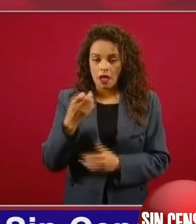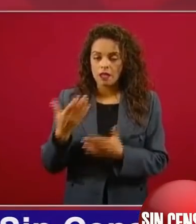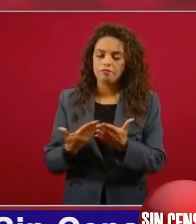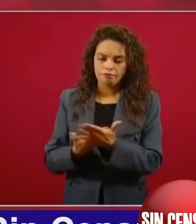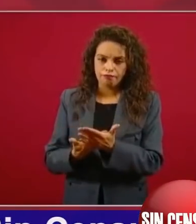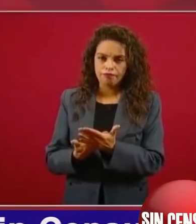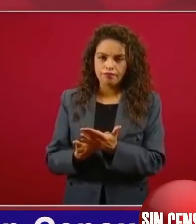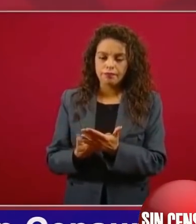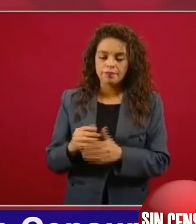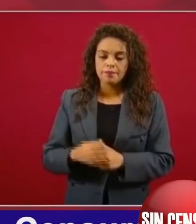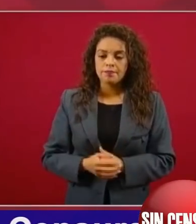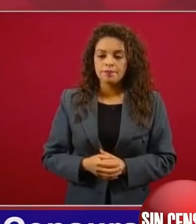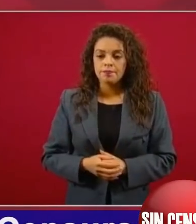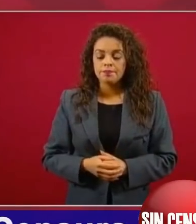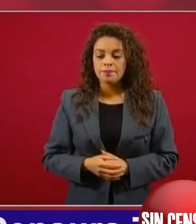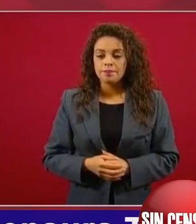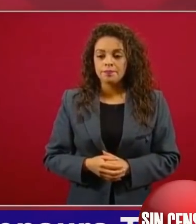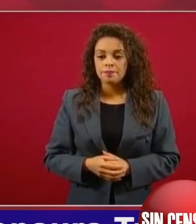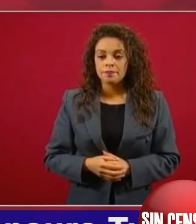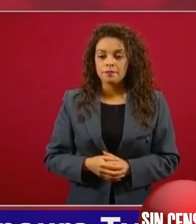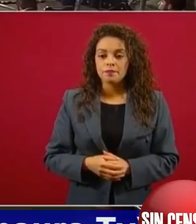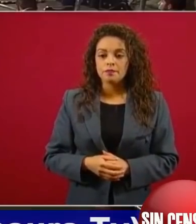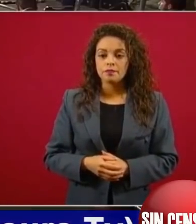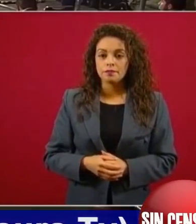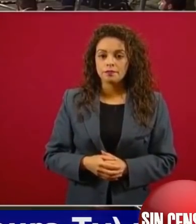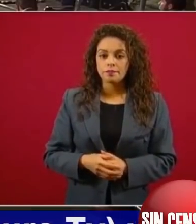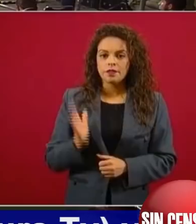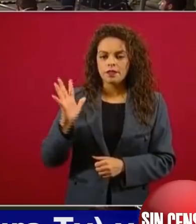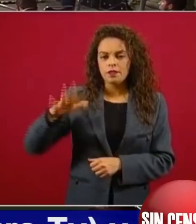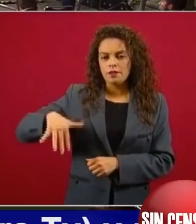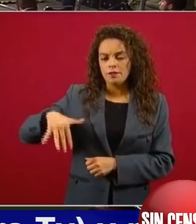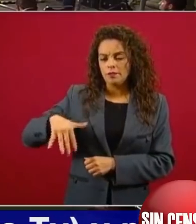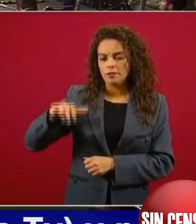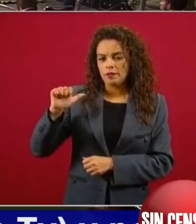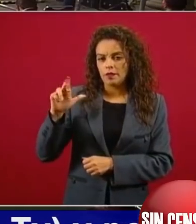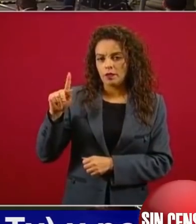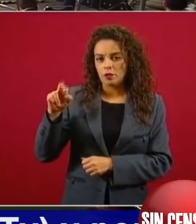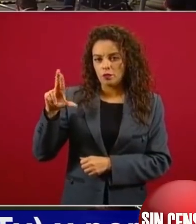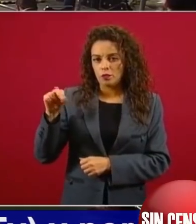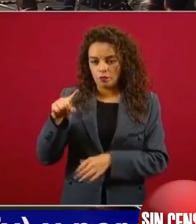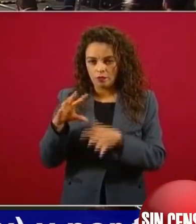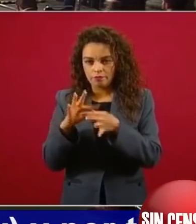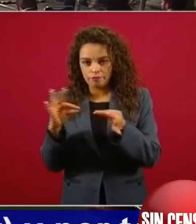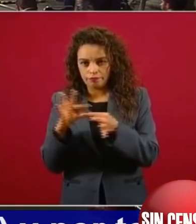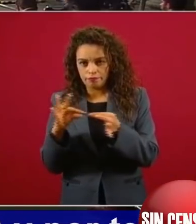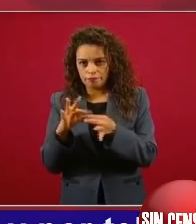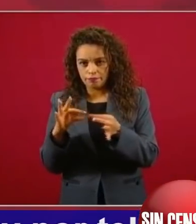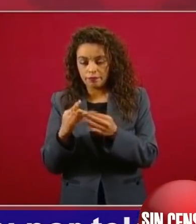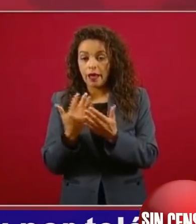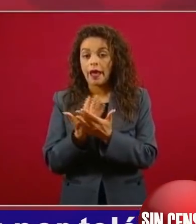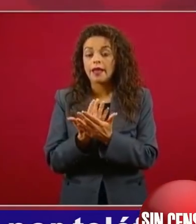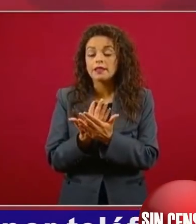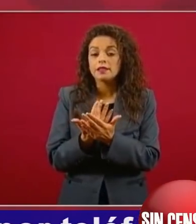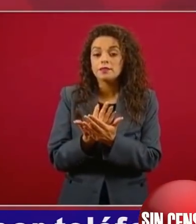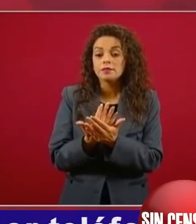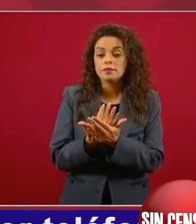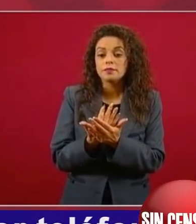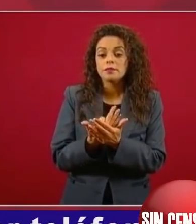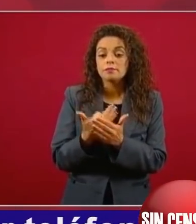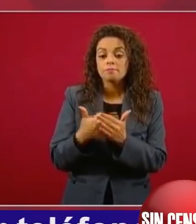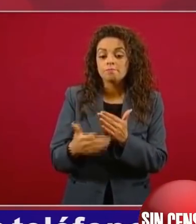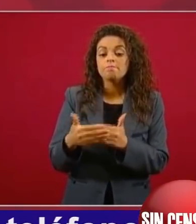pues como aquí lo planteó Arturo, viene la deliberación